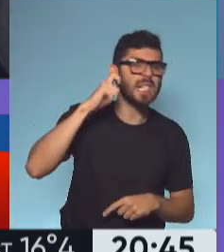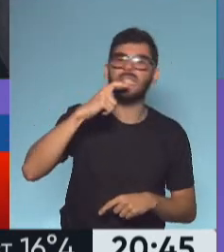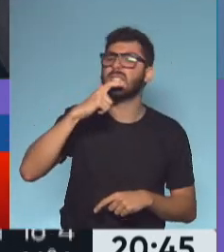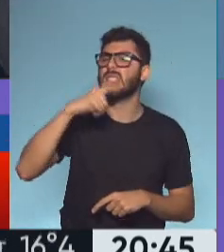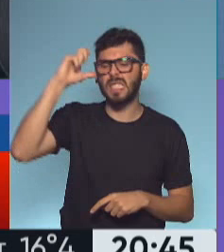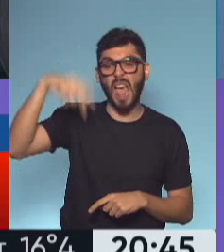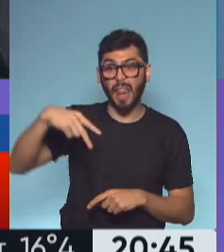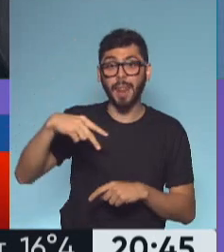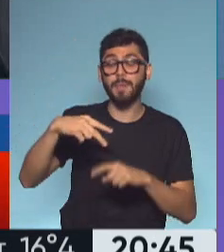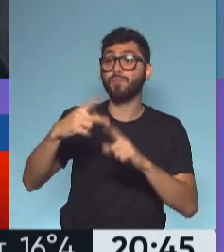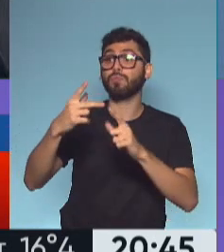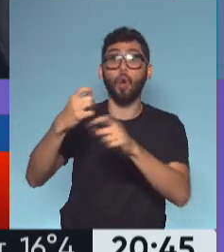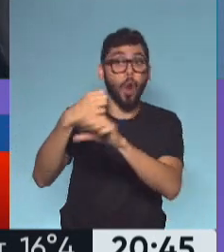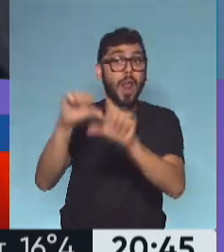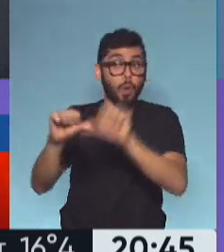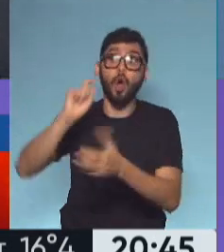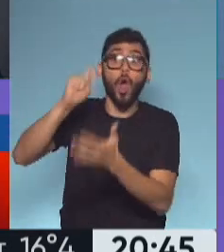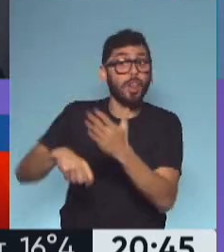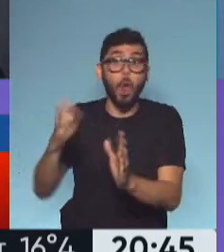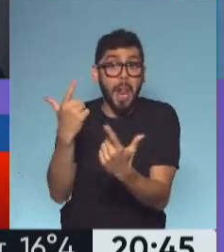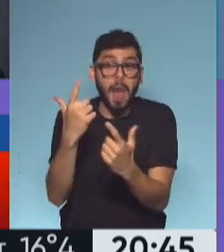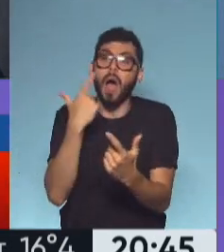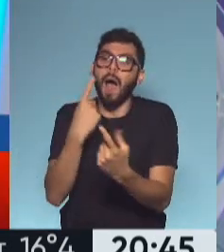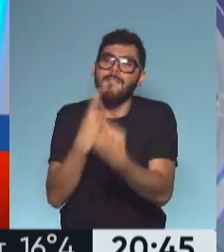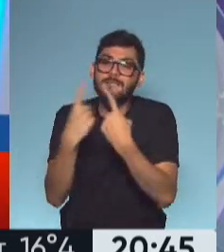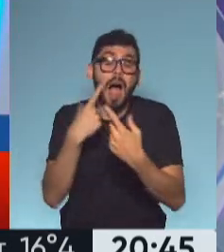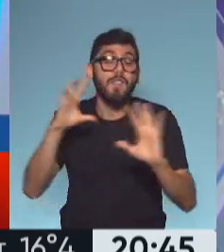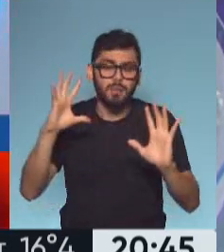que hasta ahora no tiene ningún contrato firmado en la Argentina. Hay conversaciones ahí también. Gran resumen, Nico. Gracias.